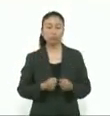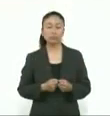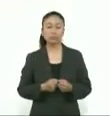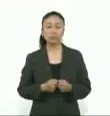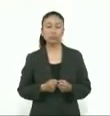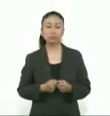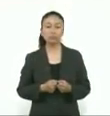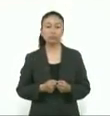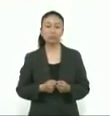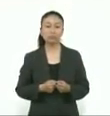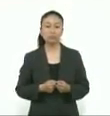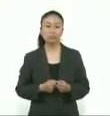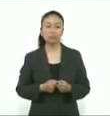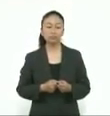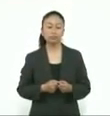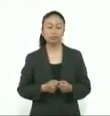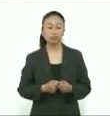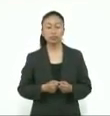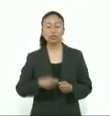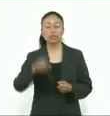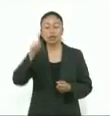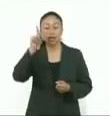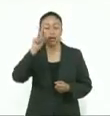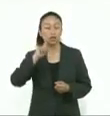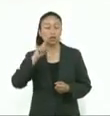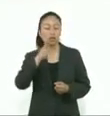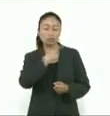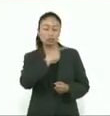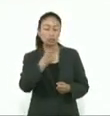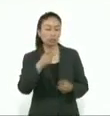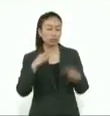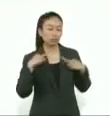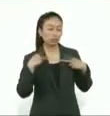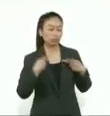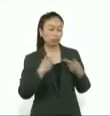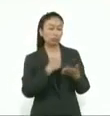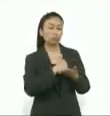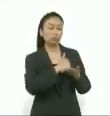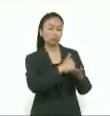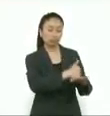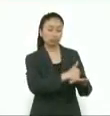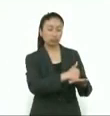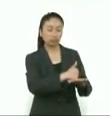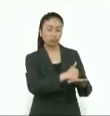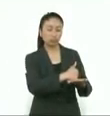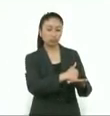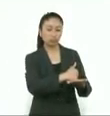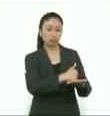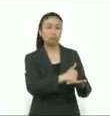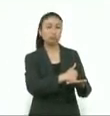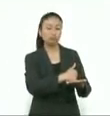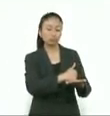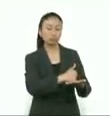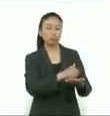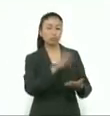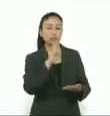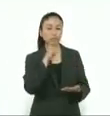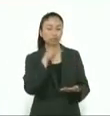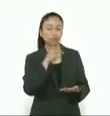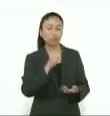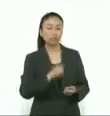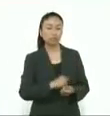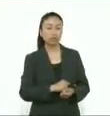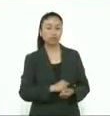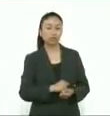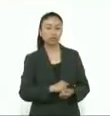tender la mano a las más débiles como forma de vida siempre será mejor que aplastar al